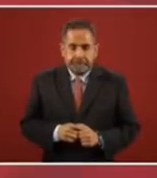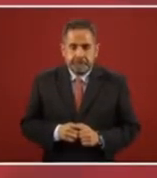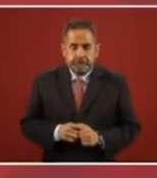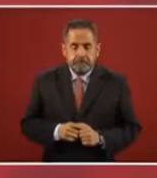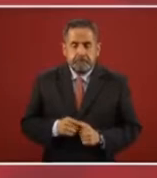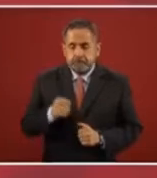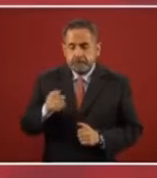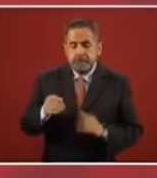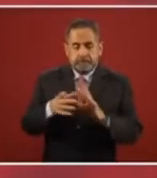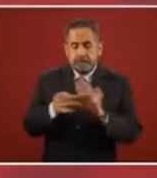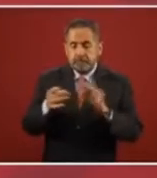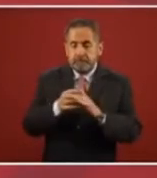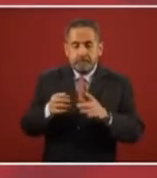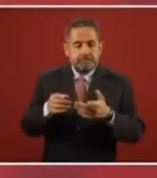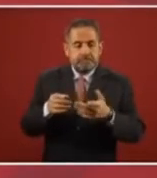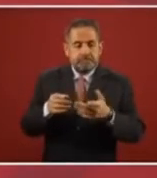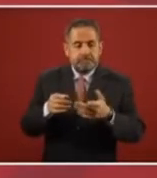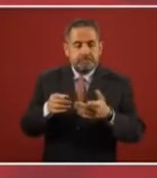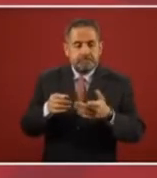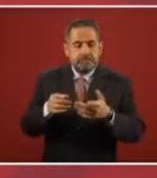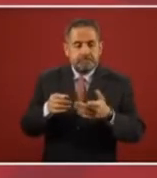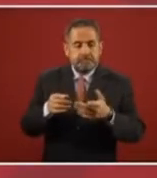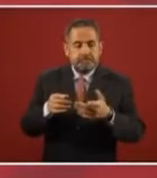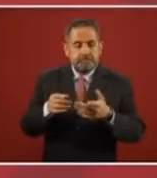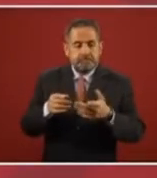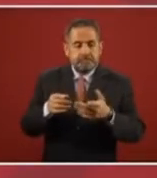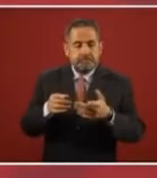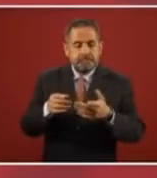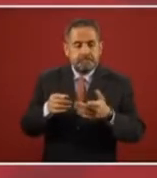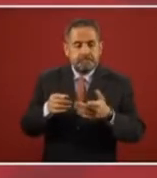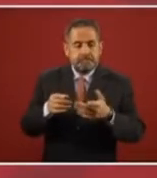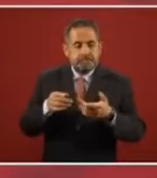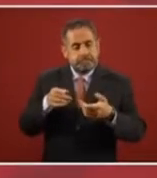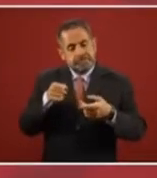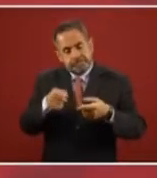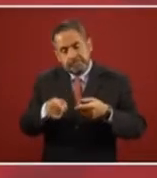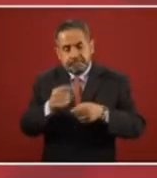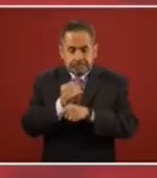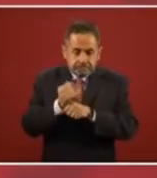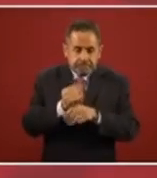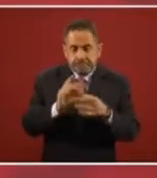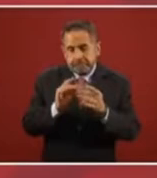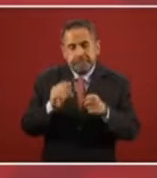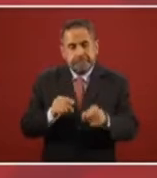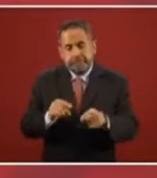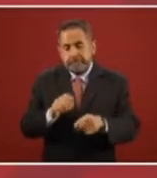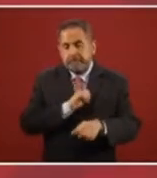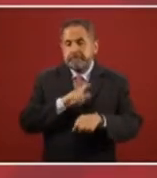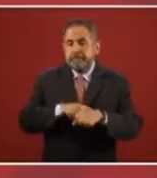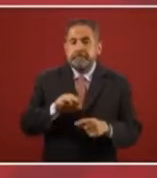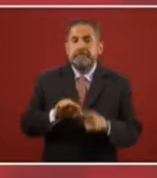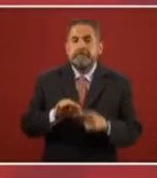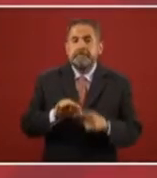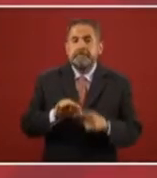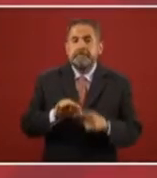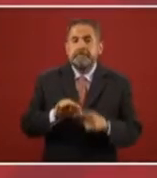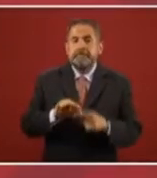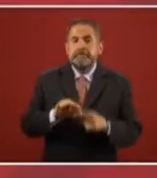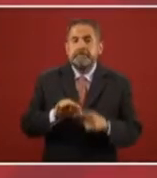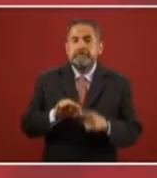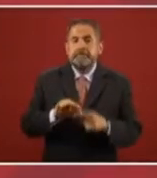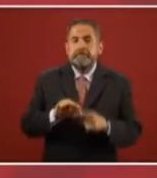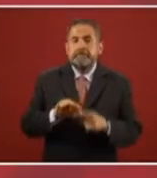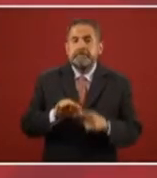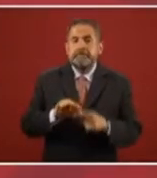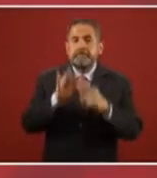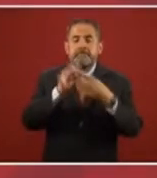en esta investigación ricard index mar especial en particular dicen